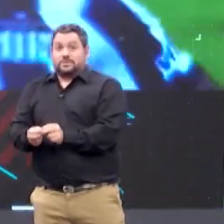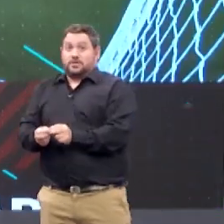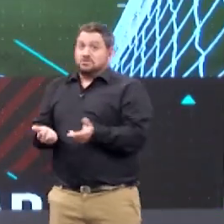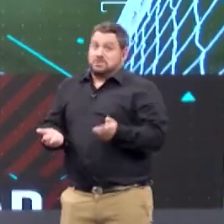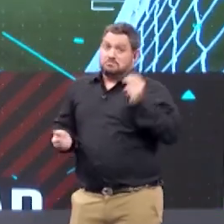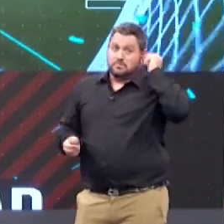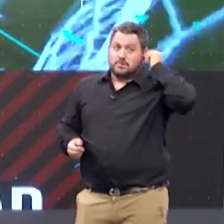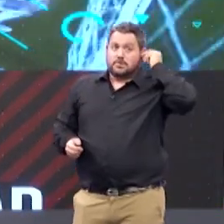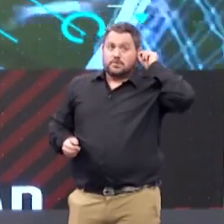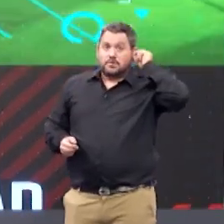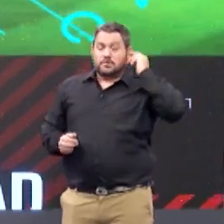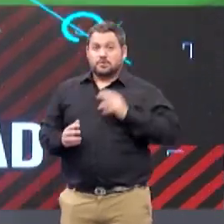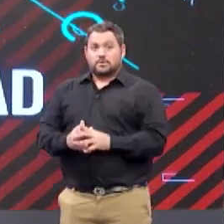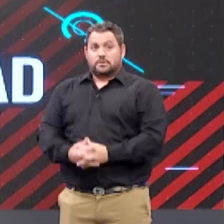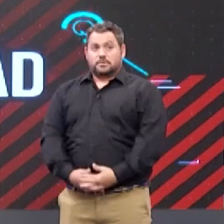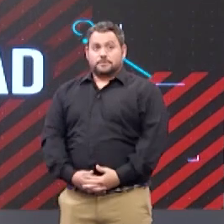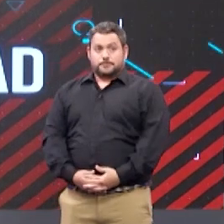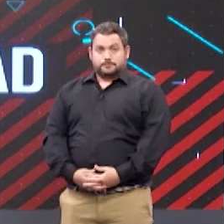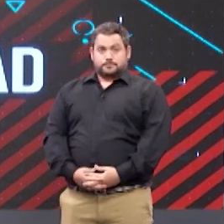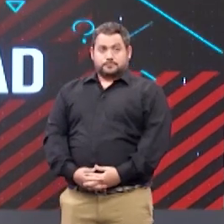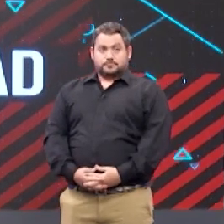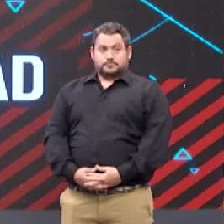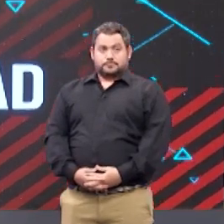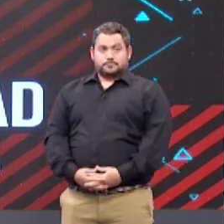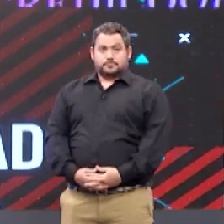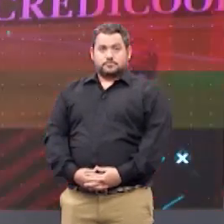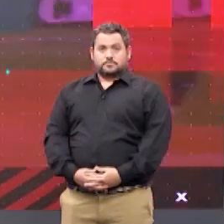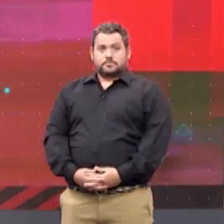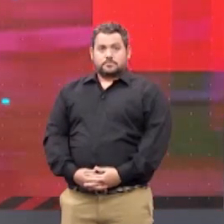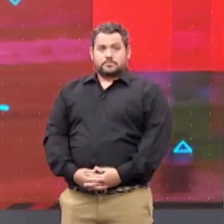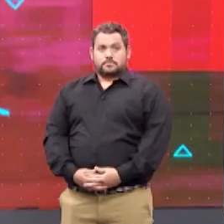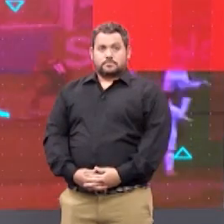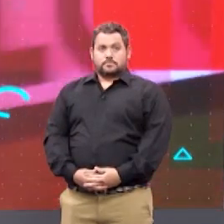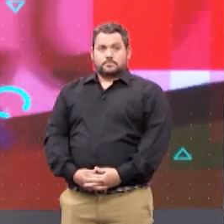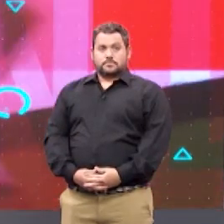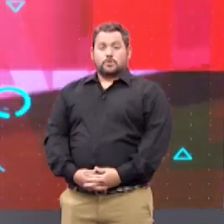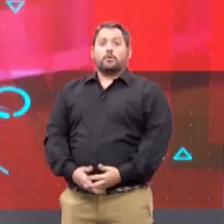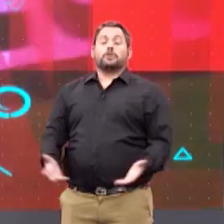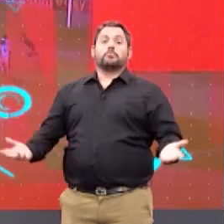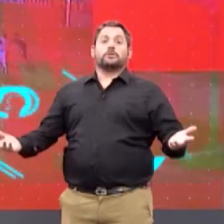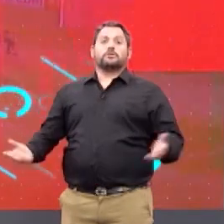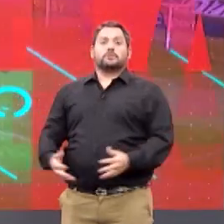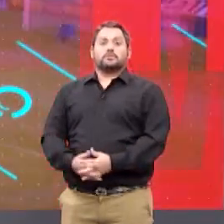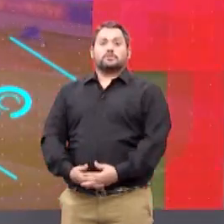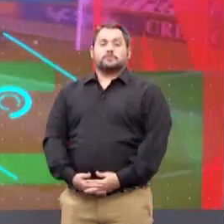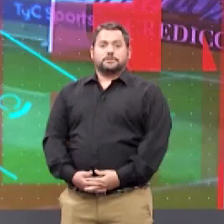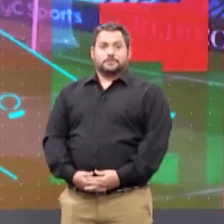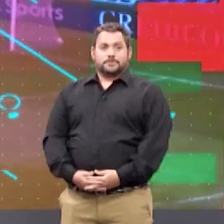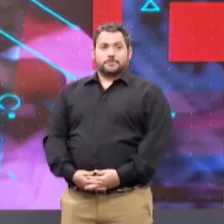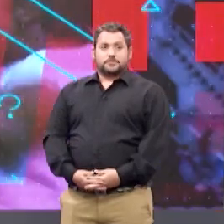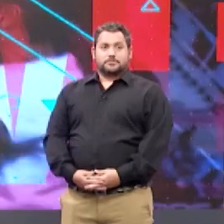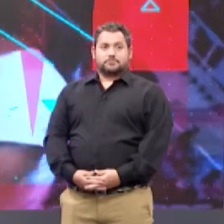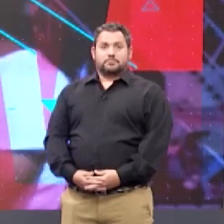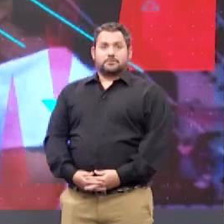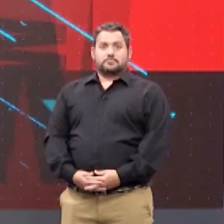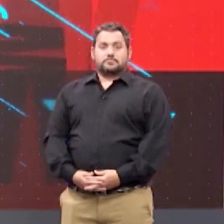cada situación, entonces. Bien, ¿qué pasa si Belgrano le gana así, con una estructura de juego, con un, un 4-4-2, donde